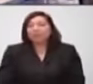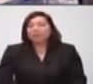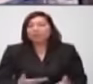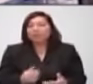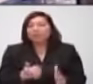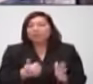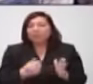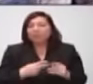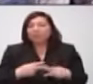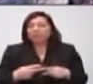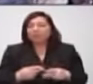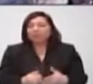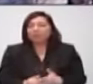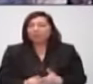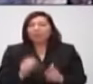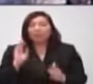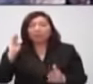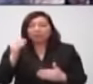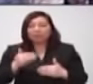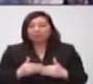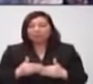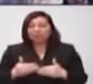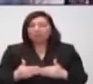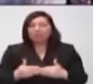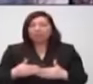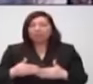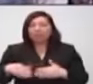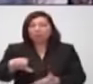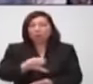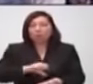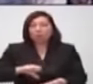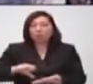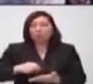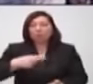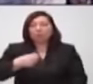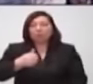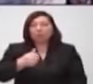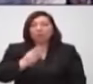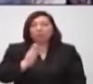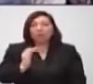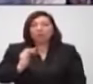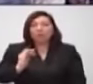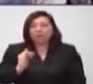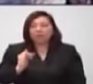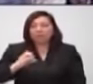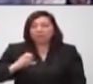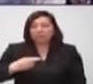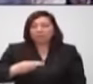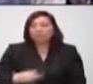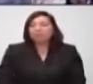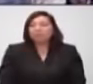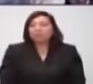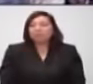16 kilómetros entre el tramo de Javier Prado y el óvalo Javich. Y además tenía la obligación contractual de entregar a la